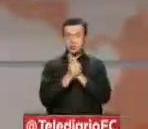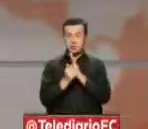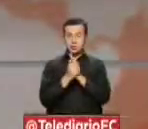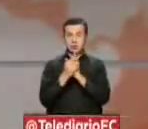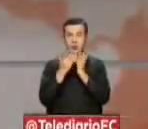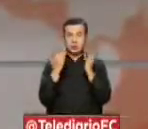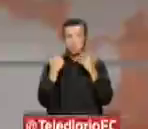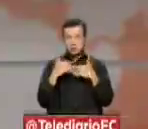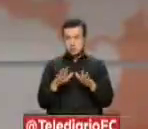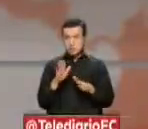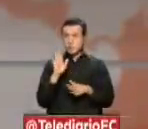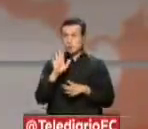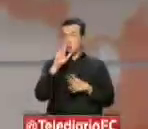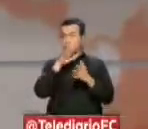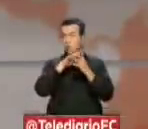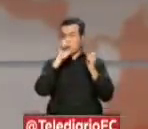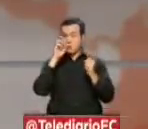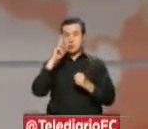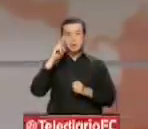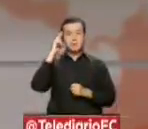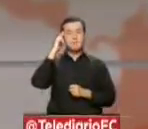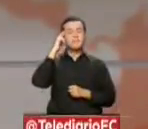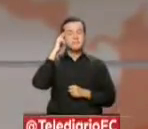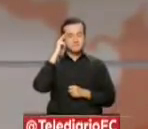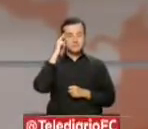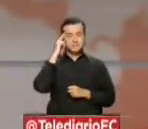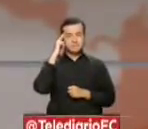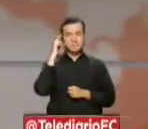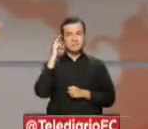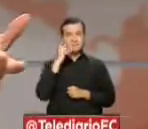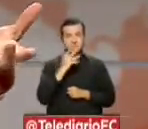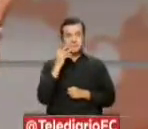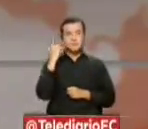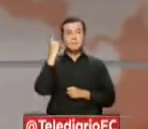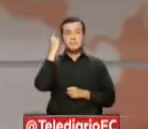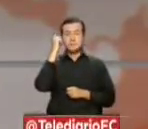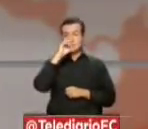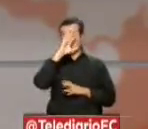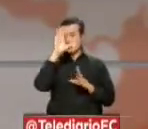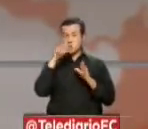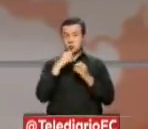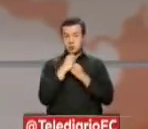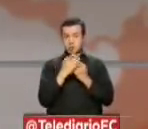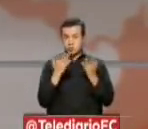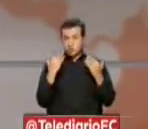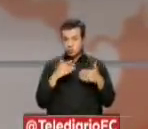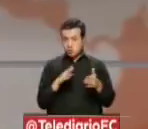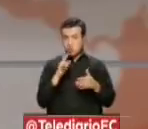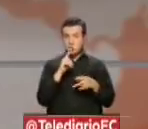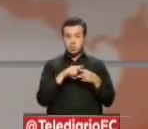actores. Una vez que se entiendan las lógicas del mercado de valores, por ejemplo, y que se dé la información adecuada,